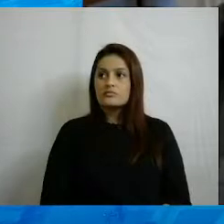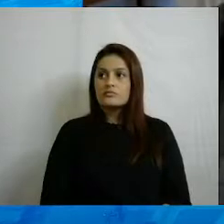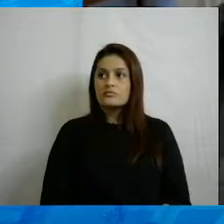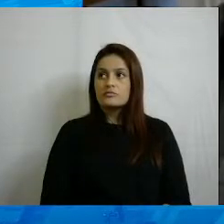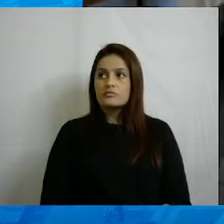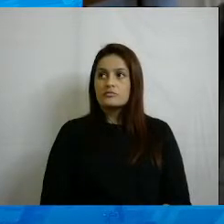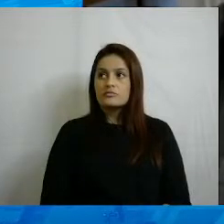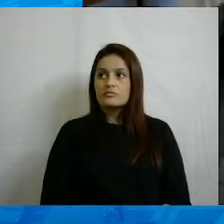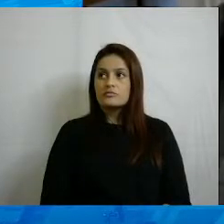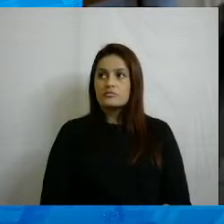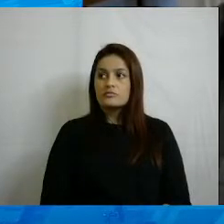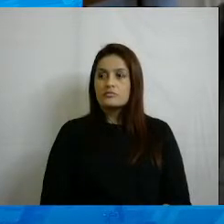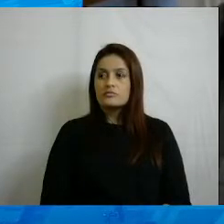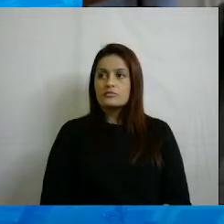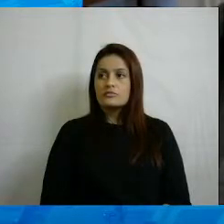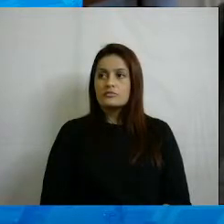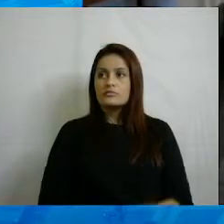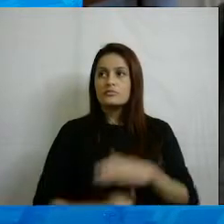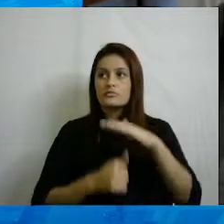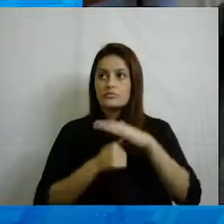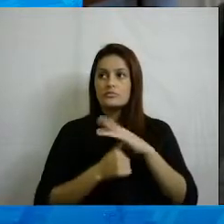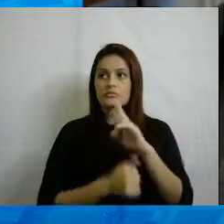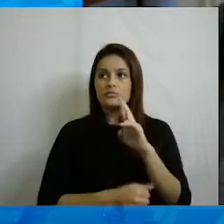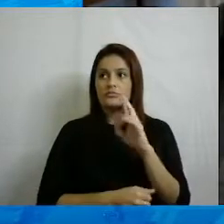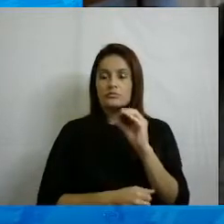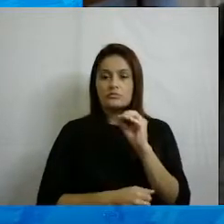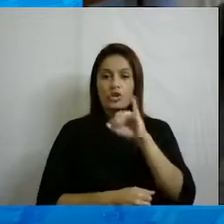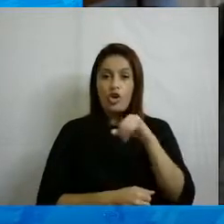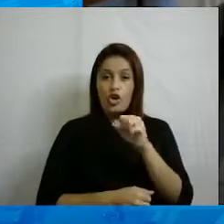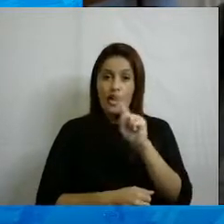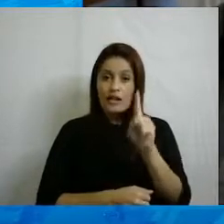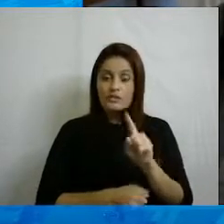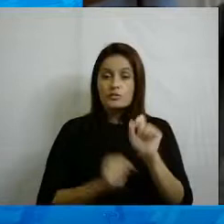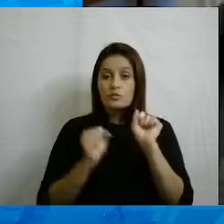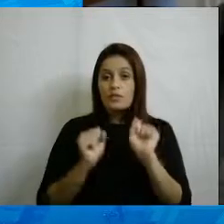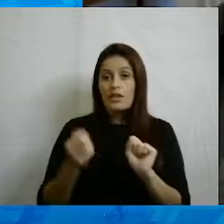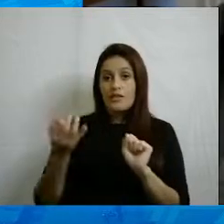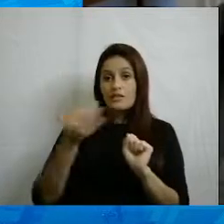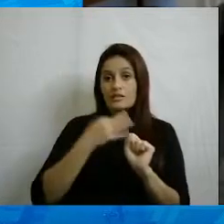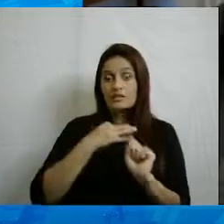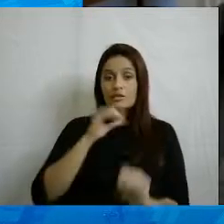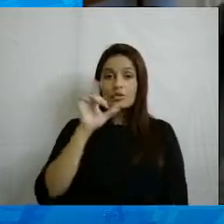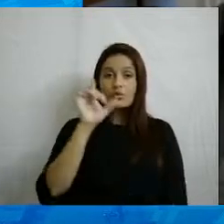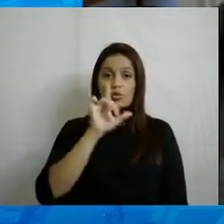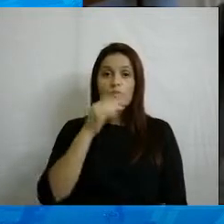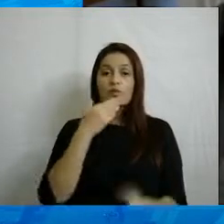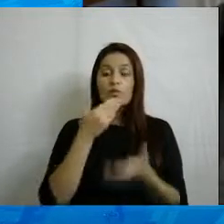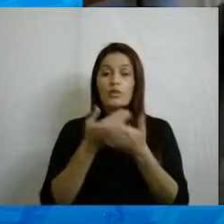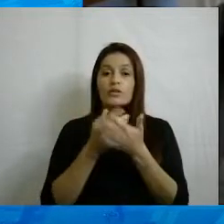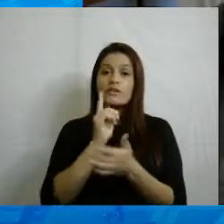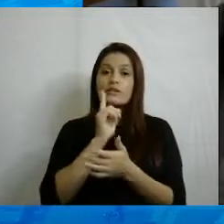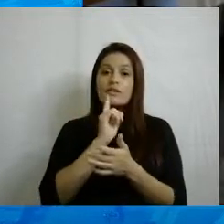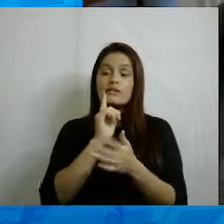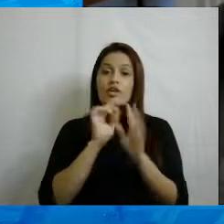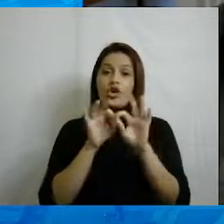Concejal Rojas. Poder acotar, si es posible que el día lunes, cuando tengamos la reunión también con la organización, a lo mejor puedan ir varias